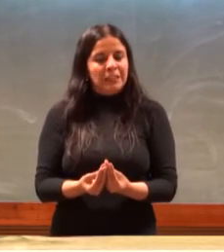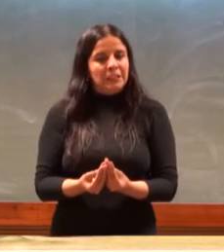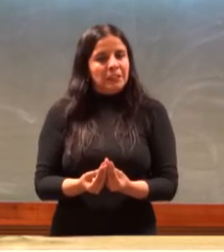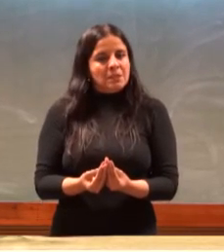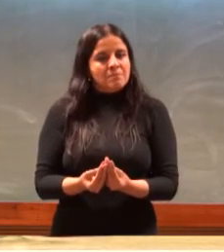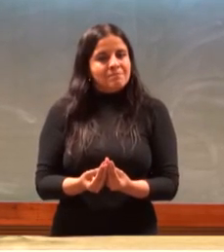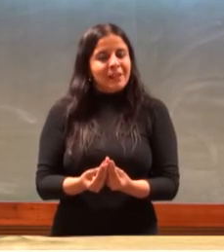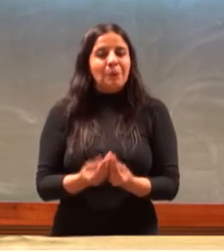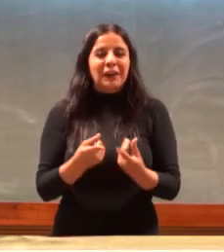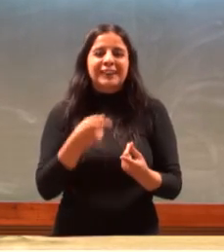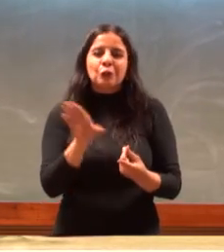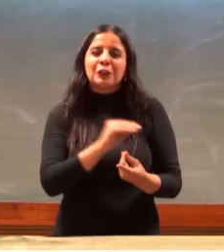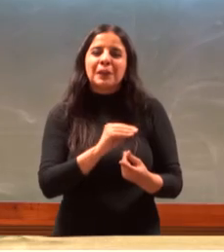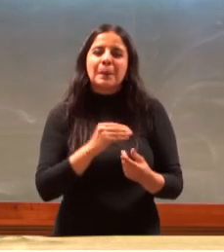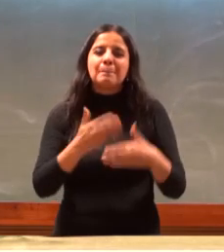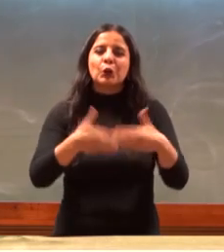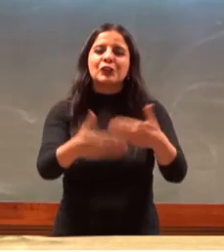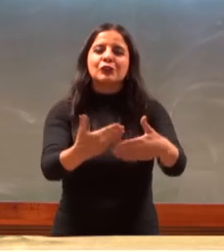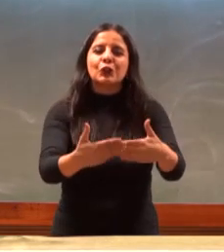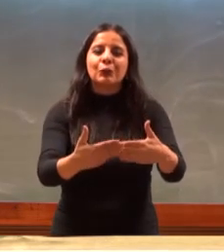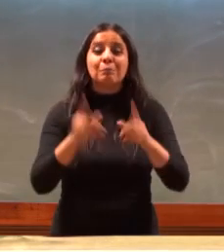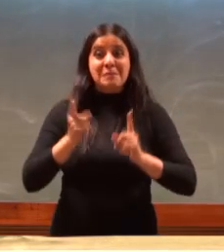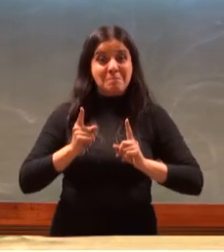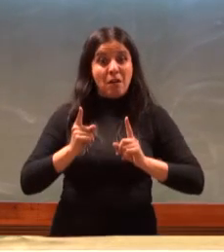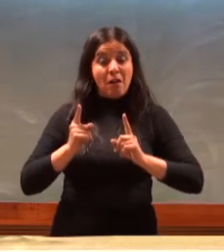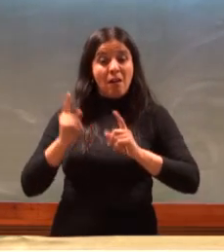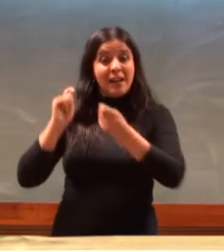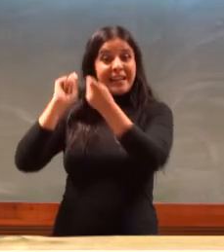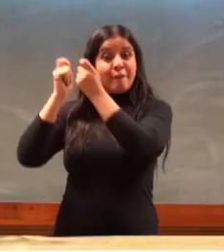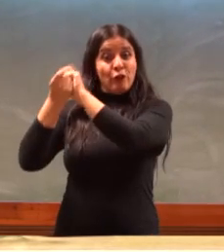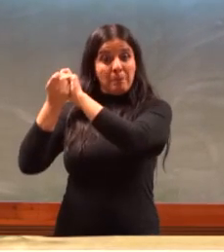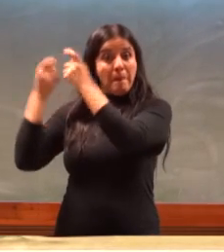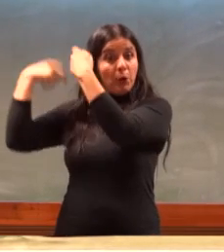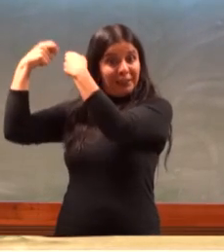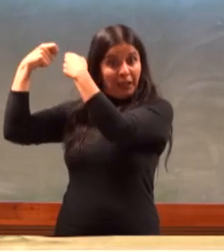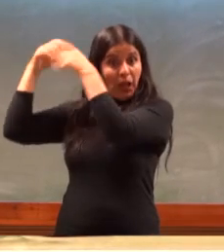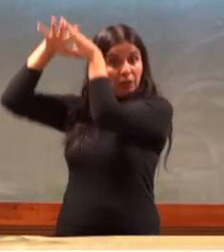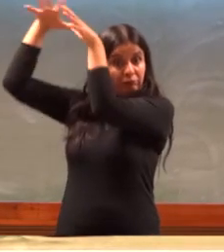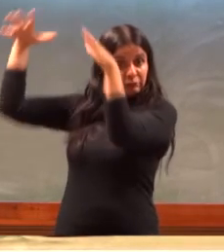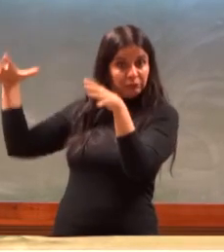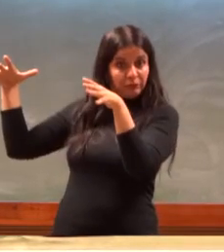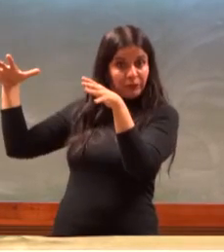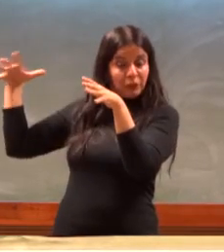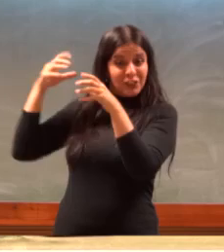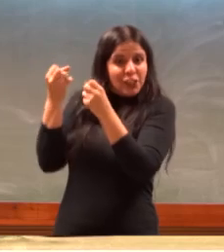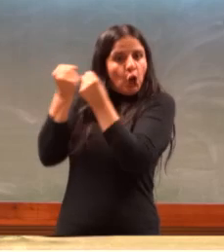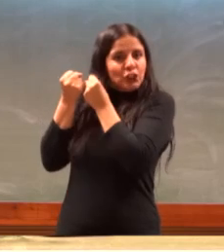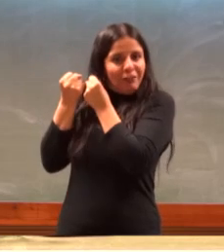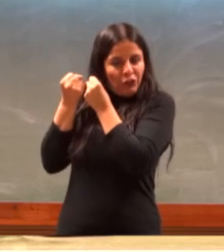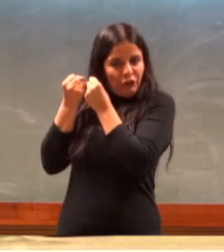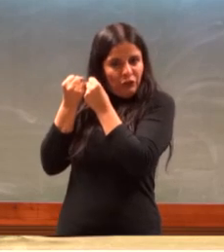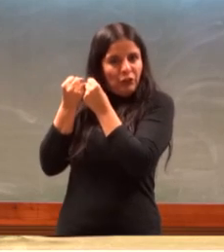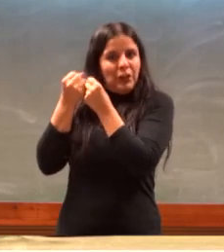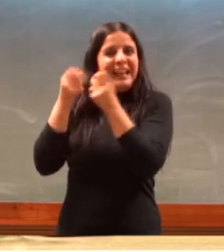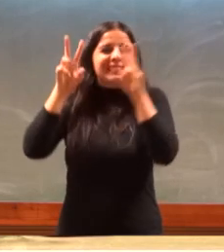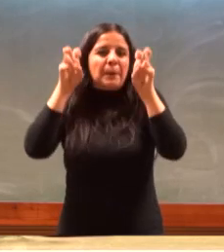completa el proceso que se inició con la reforma política con la reforma política se concentró digamos eh eh el poder de la elección